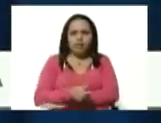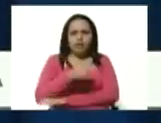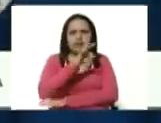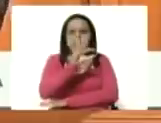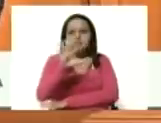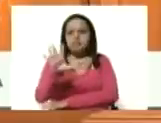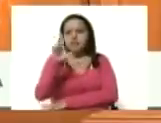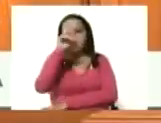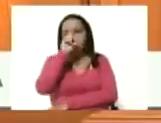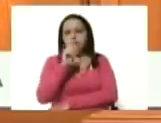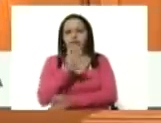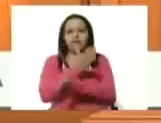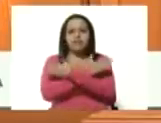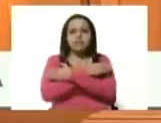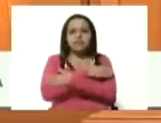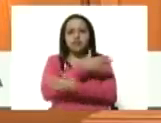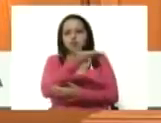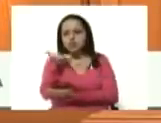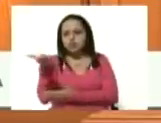Felicidades a todos.